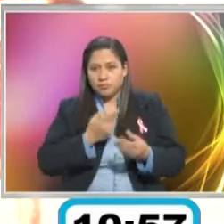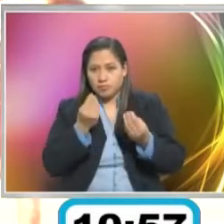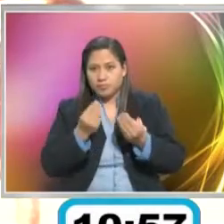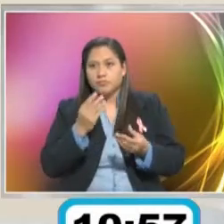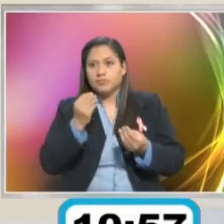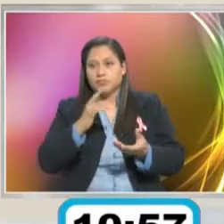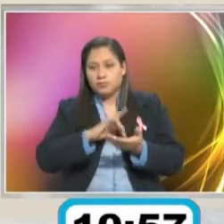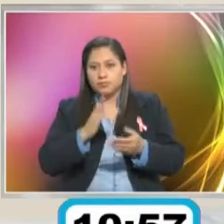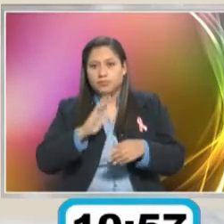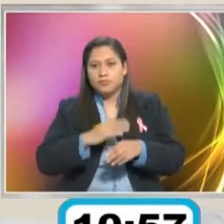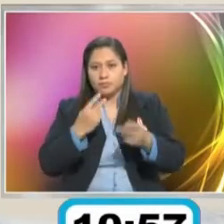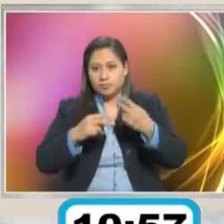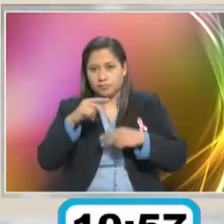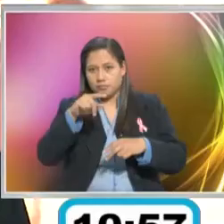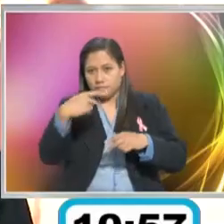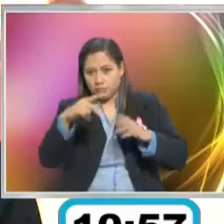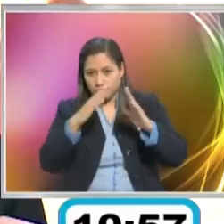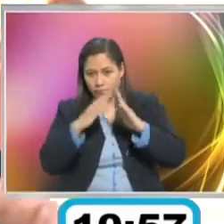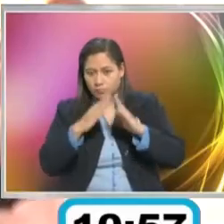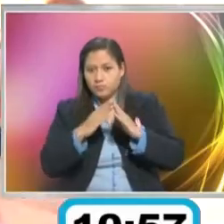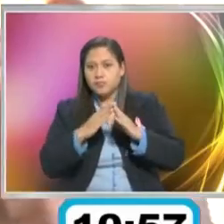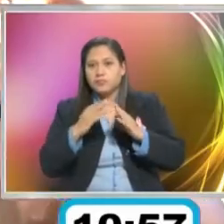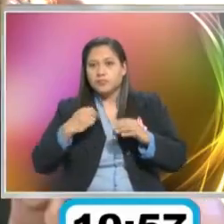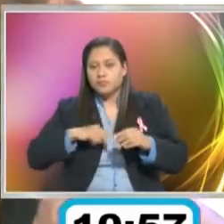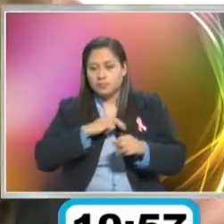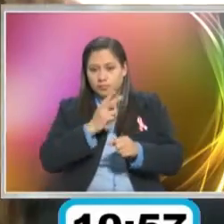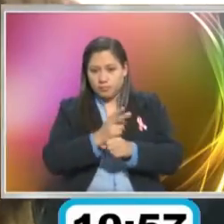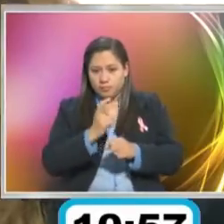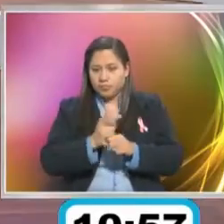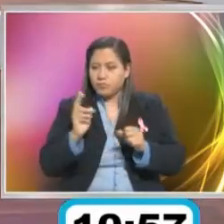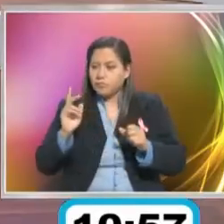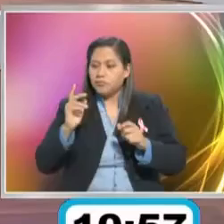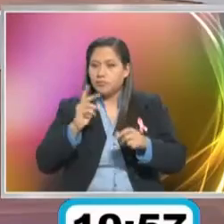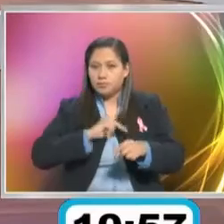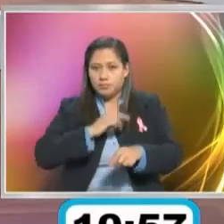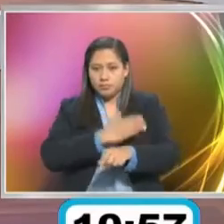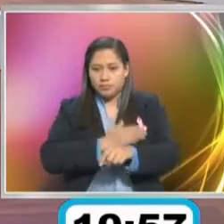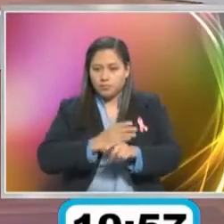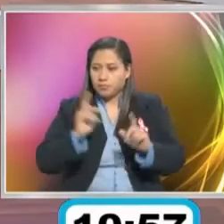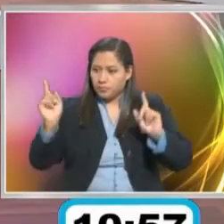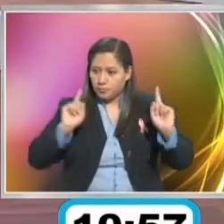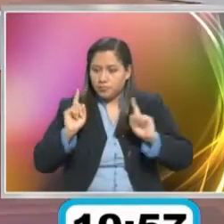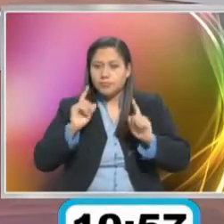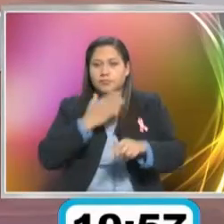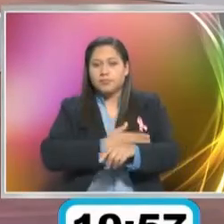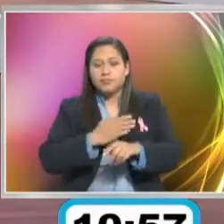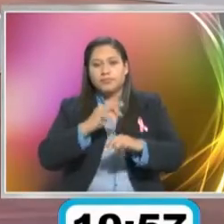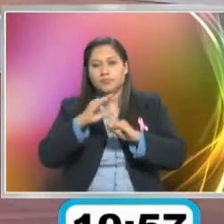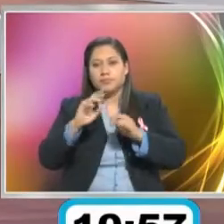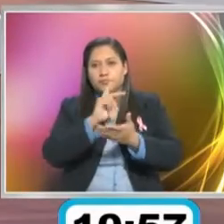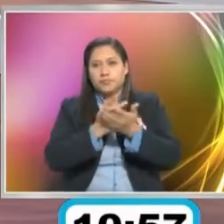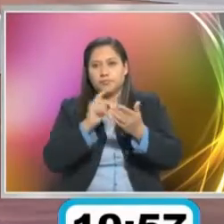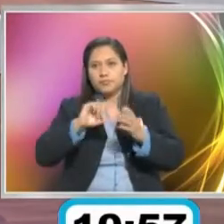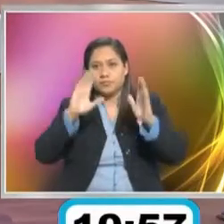mucho. Sí. Muchas gracias por haber estado aquí en tu casa y vamos a invitar a Gracias. mis compañeros a que nos acompañen a despedir el programa del día de hoy.